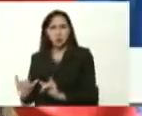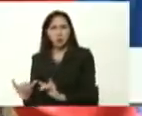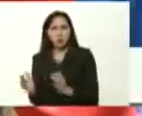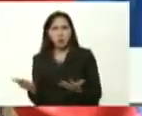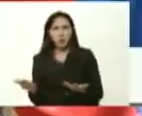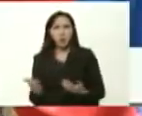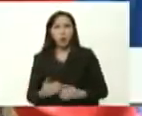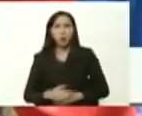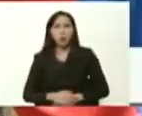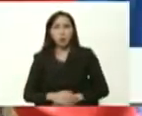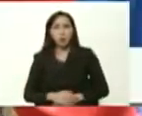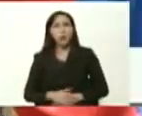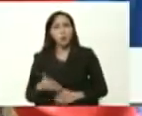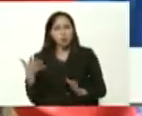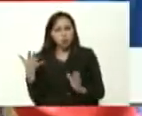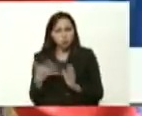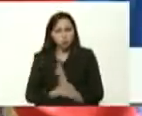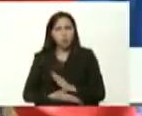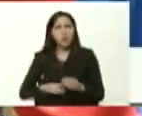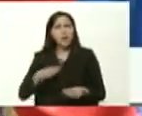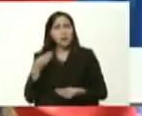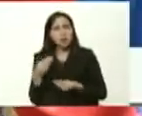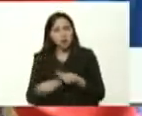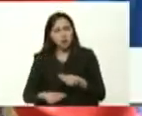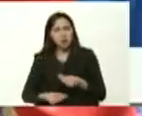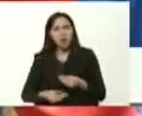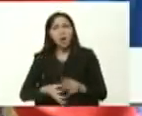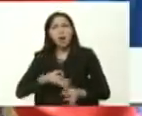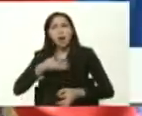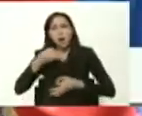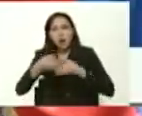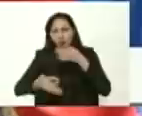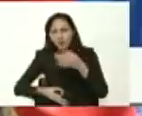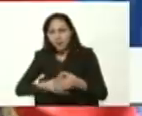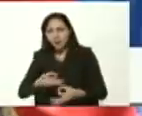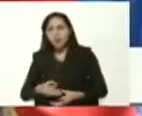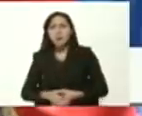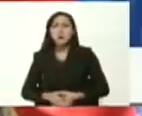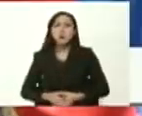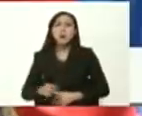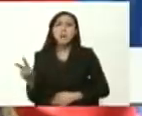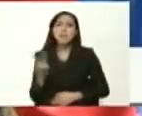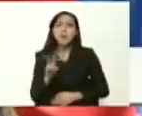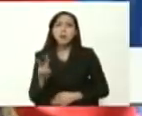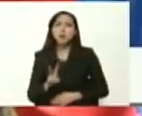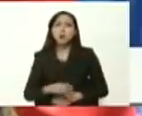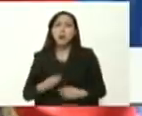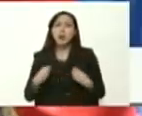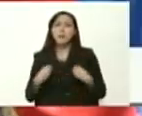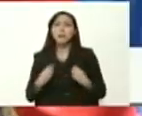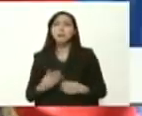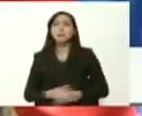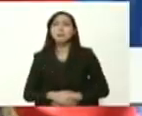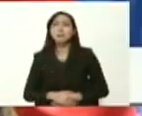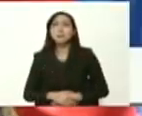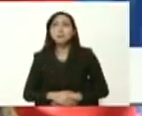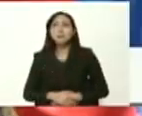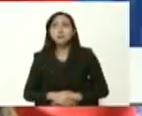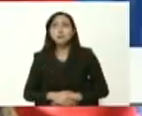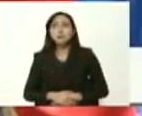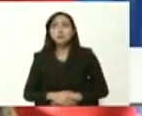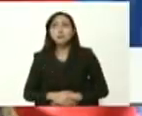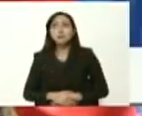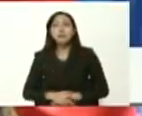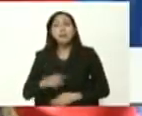medio del asedio que he descrito vive el país. Que por cierto, no olvidemos,